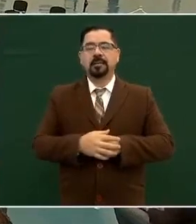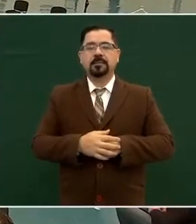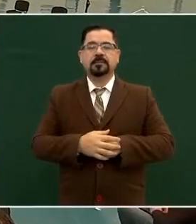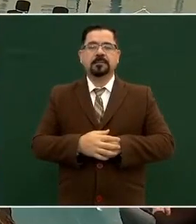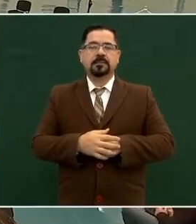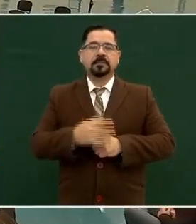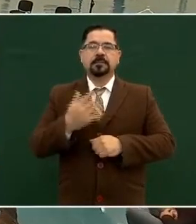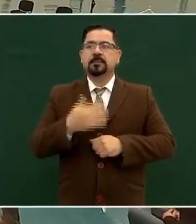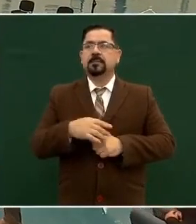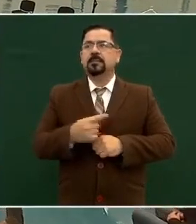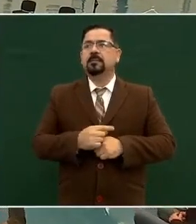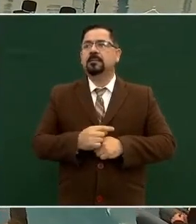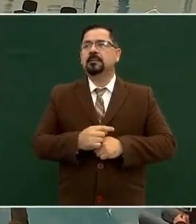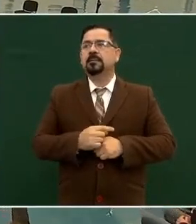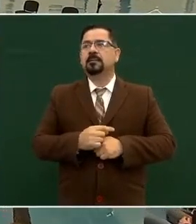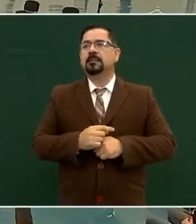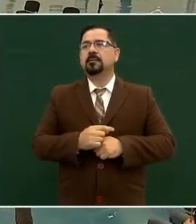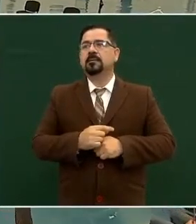bueno, que sea una,